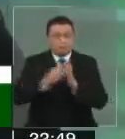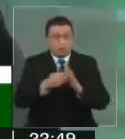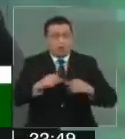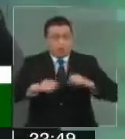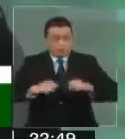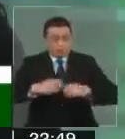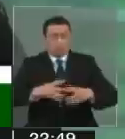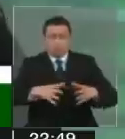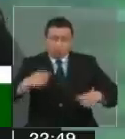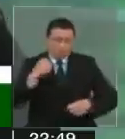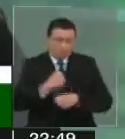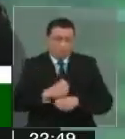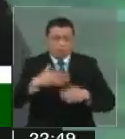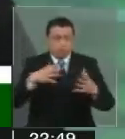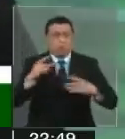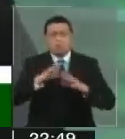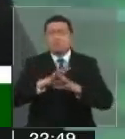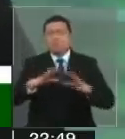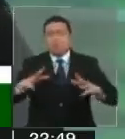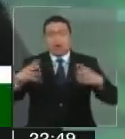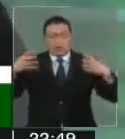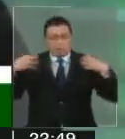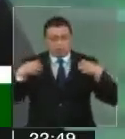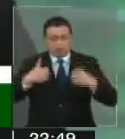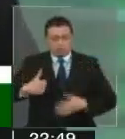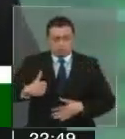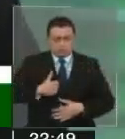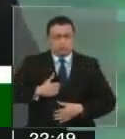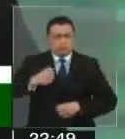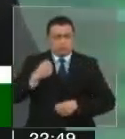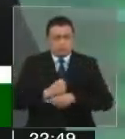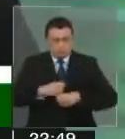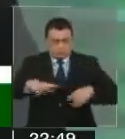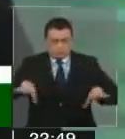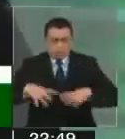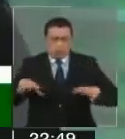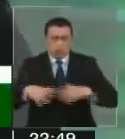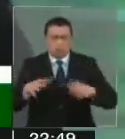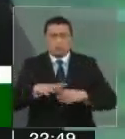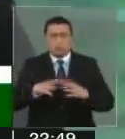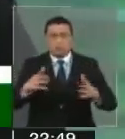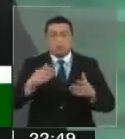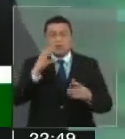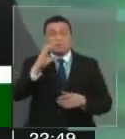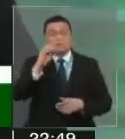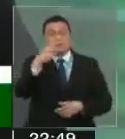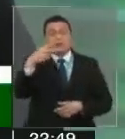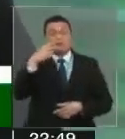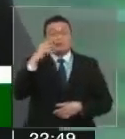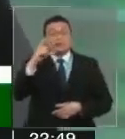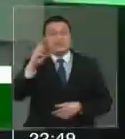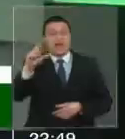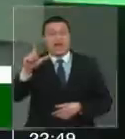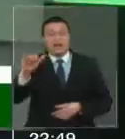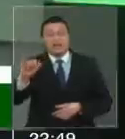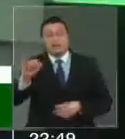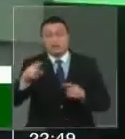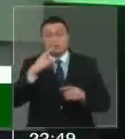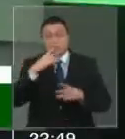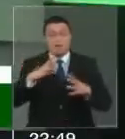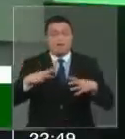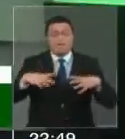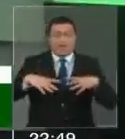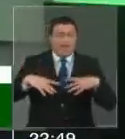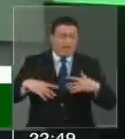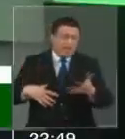en las empresas. Son súper responsables, se las juegan por su trabajo. O sea, Chicali, por ejemplo, que sí, creo que ha venido Liguria, para acá. Sí. O sea, él está